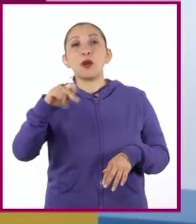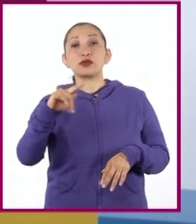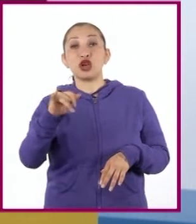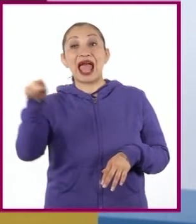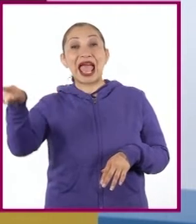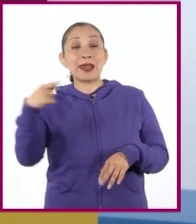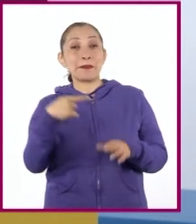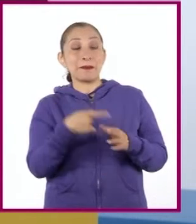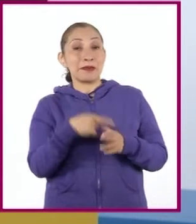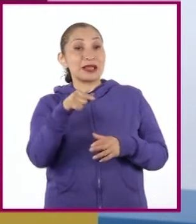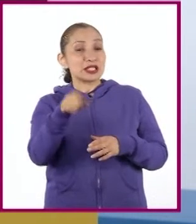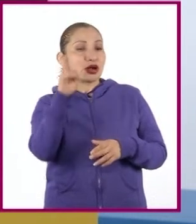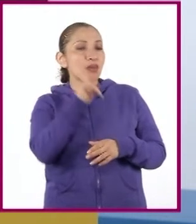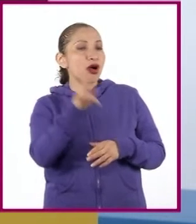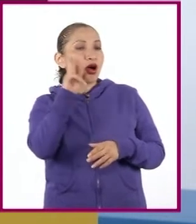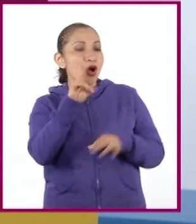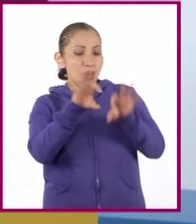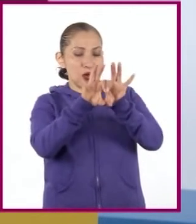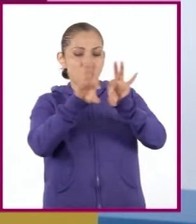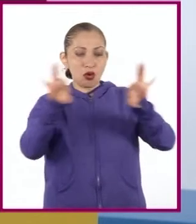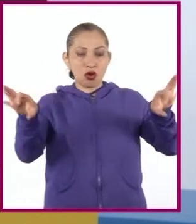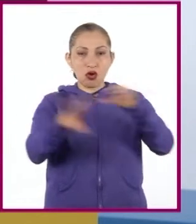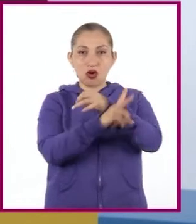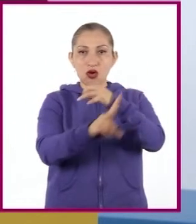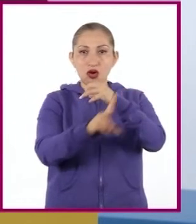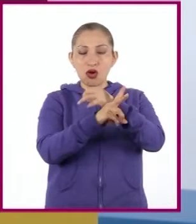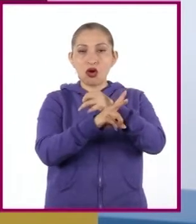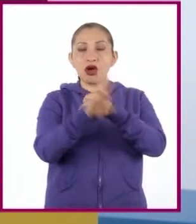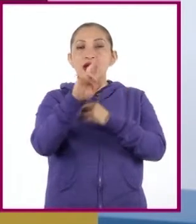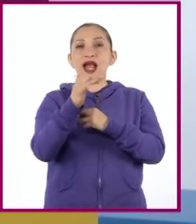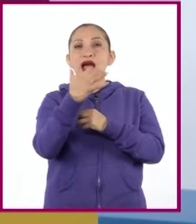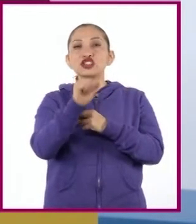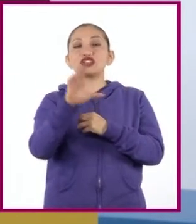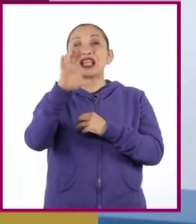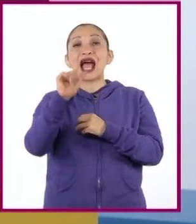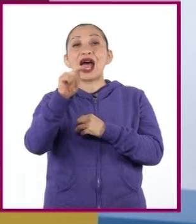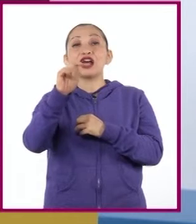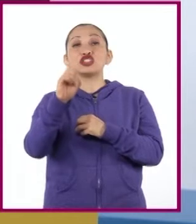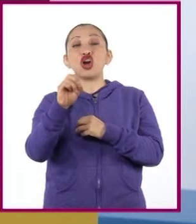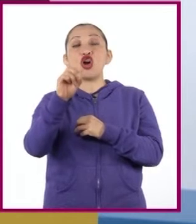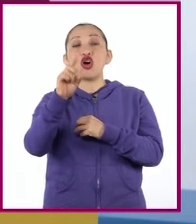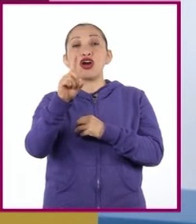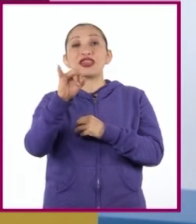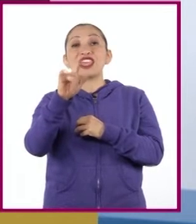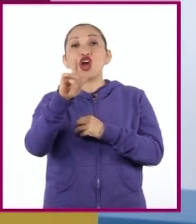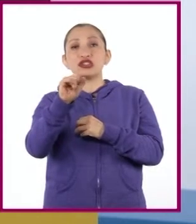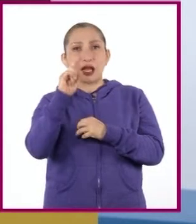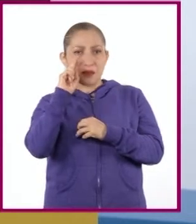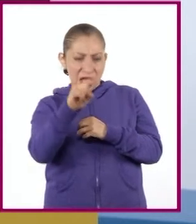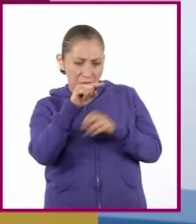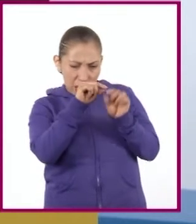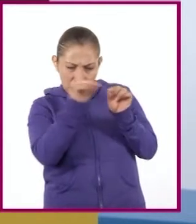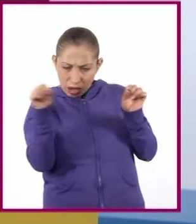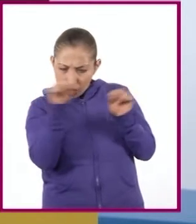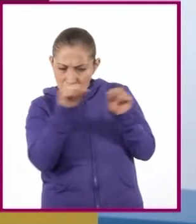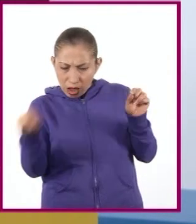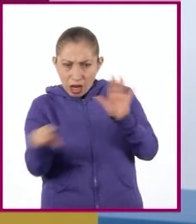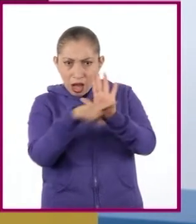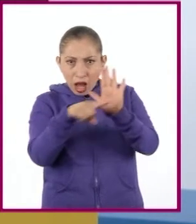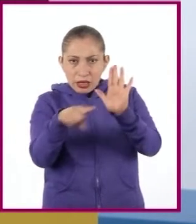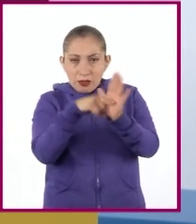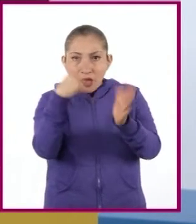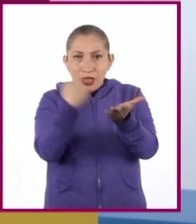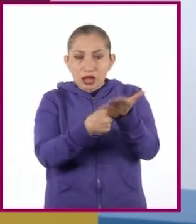realizó experimentos con un tubo de rayos catódicos, los cuales le permitieron ver que existían partículas negativas dentro del